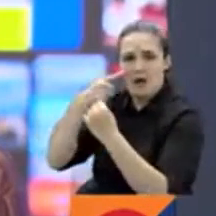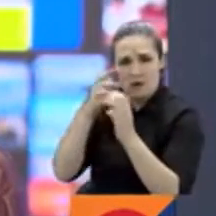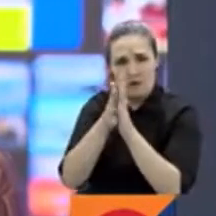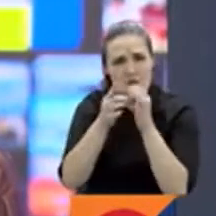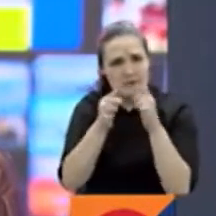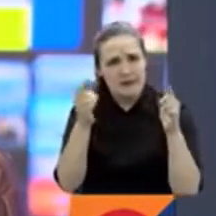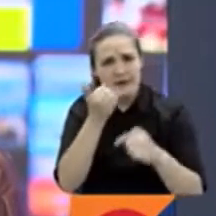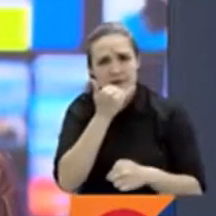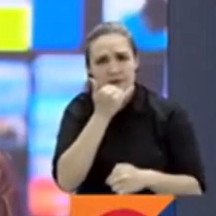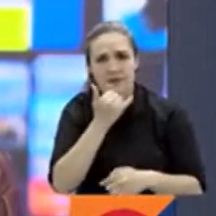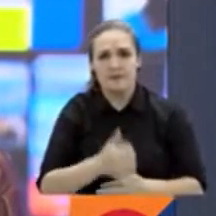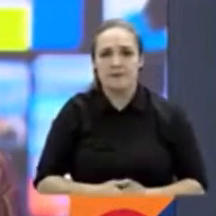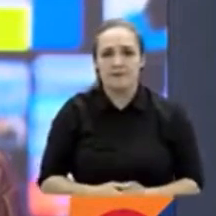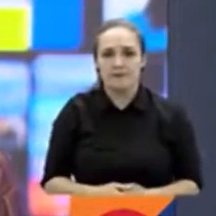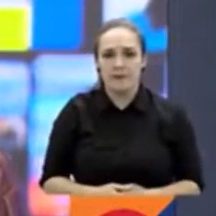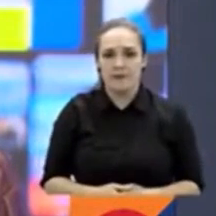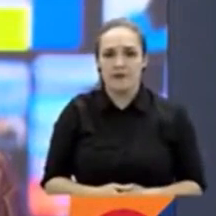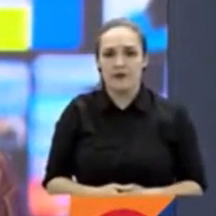Cuéntenos qué pasó.